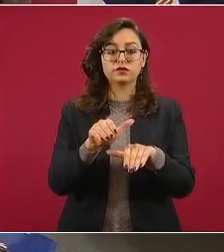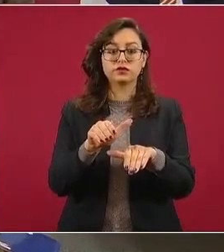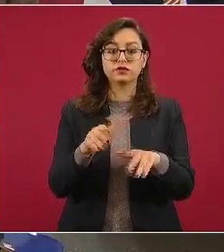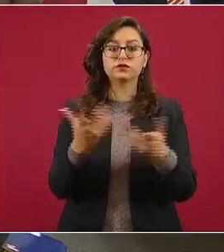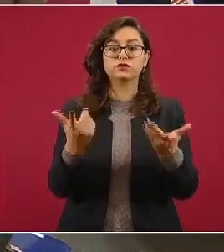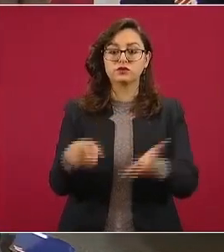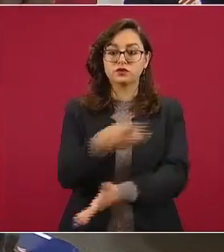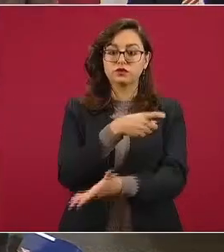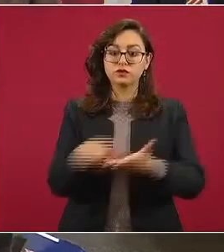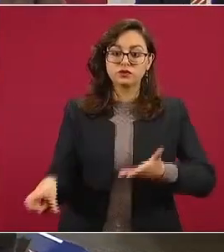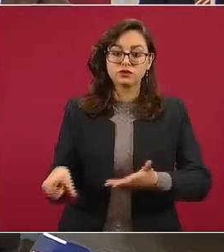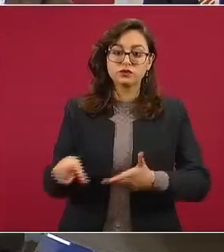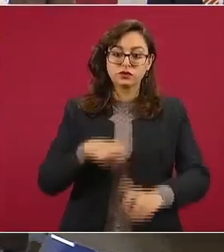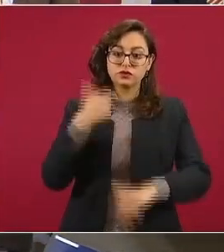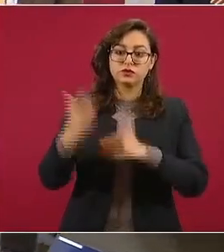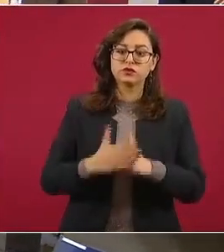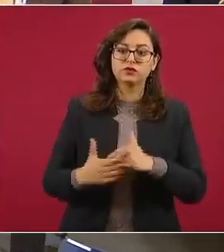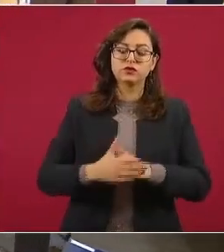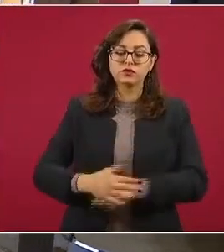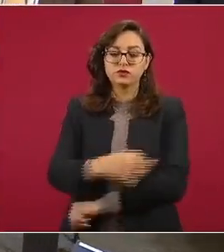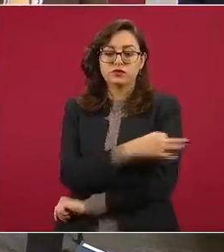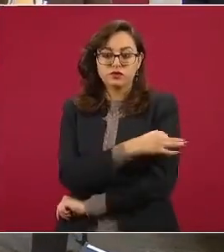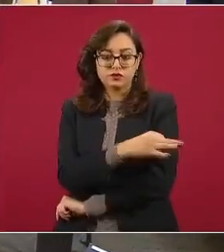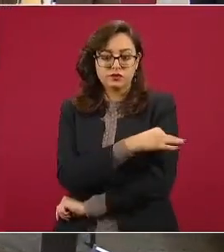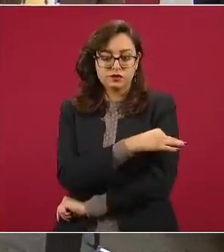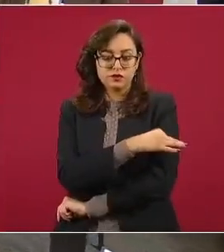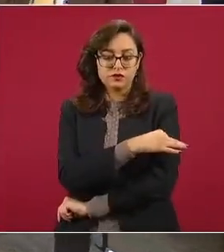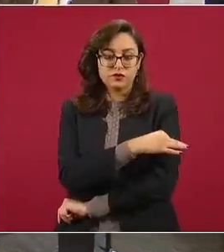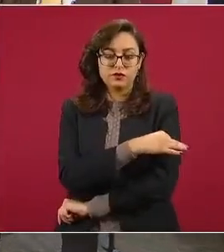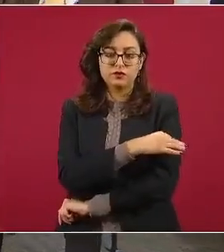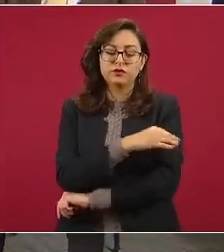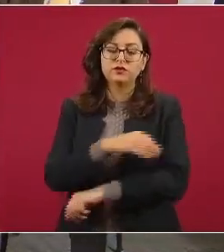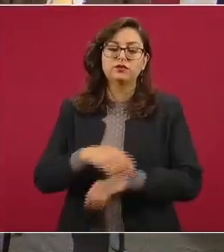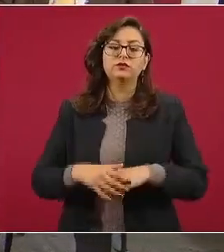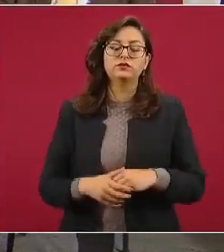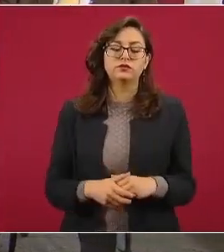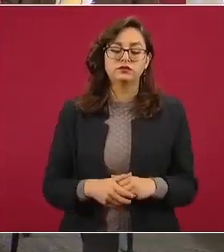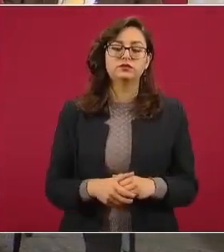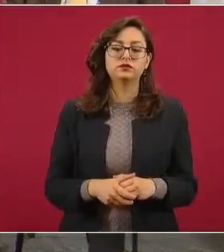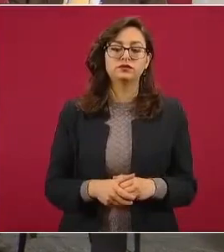adquisición de la vacuna que pueda resultar